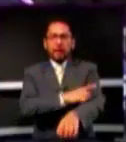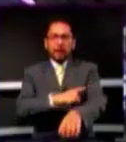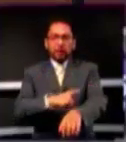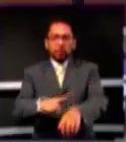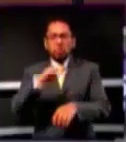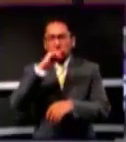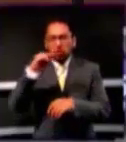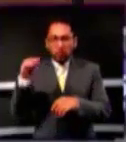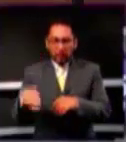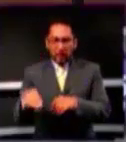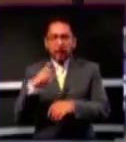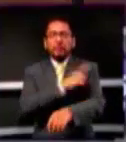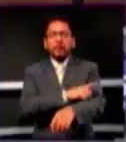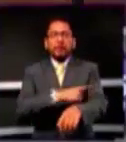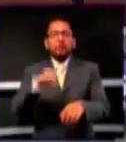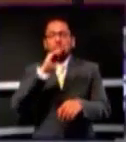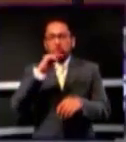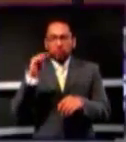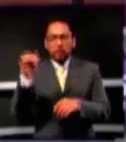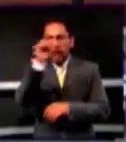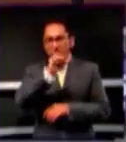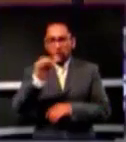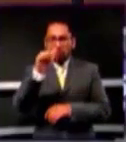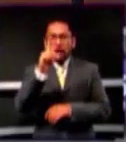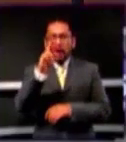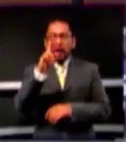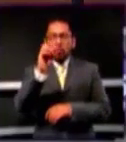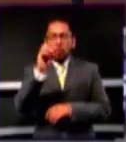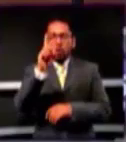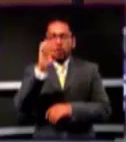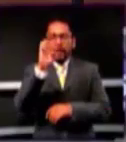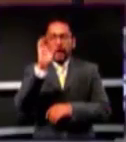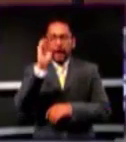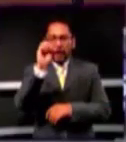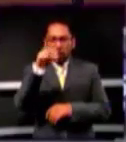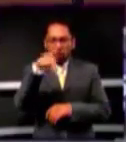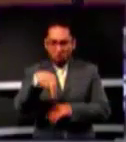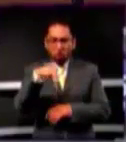Michoacán, repito, Delegación Michoacán, @prodecon, con N,